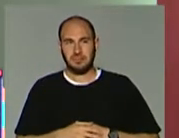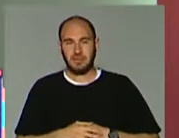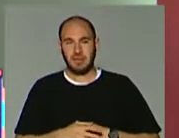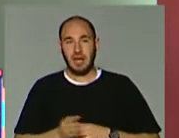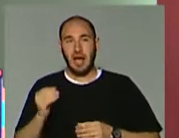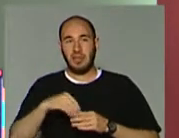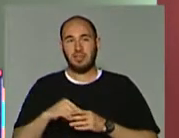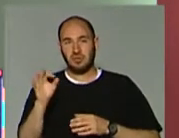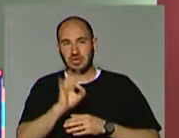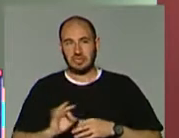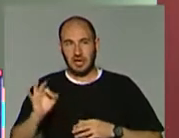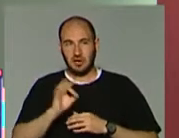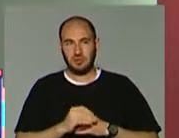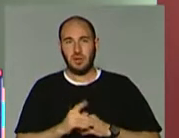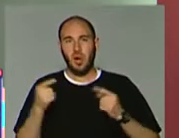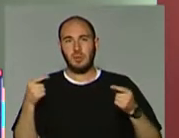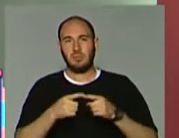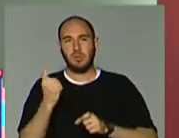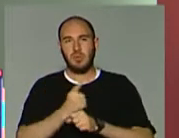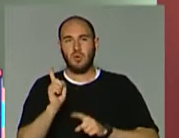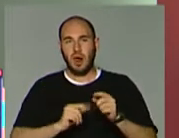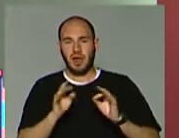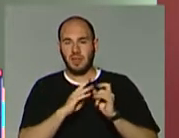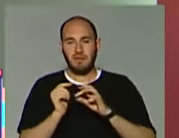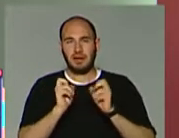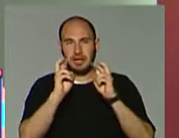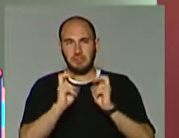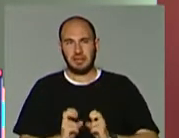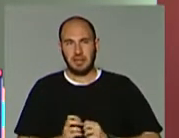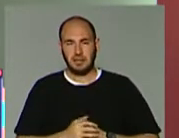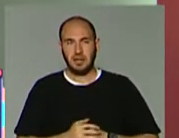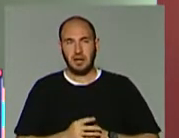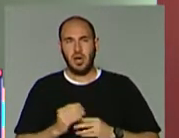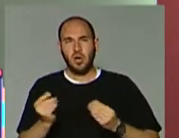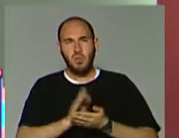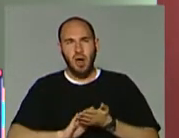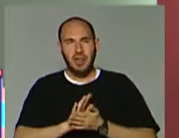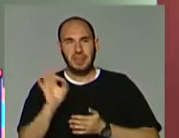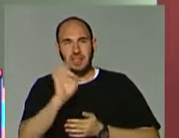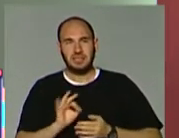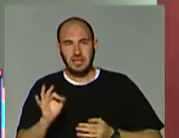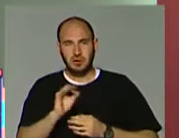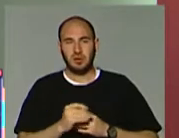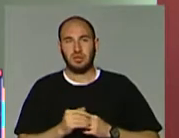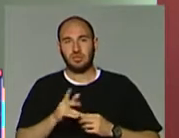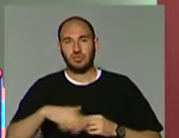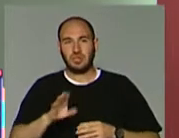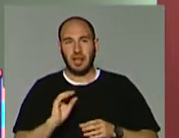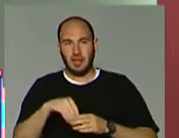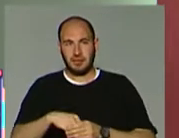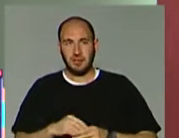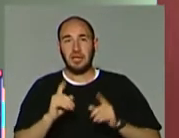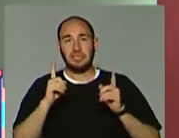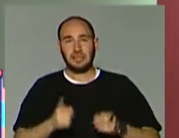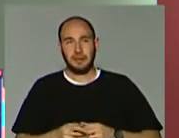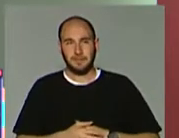dentro del diseño y el objetivo principal fue debatir e investigar cómo influye el diseño en el comportamiento social. Además,